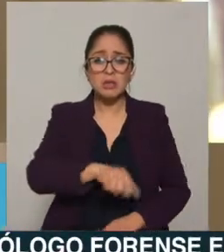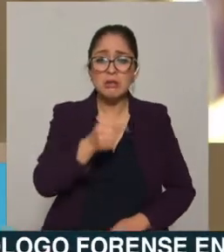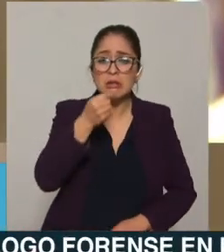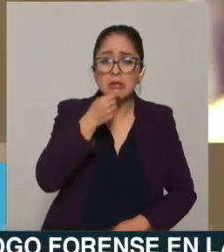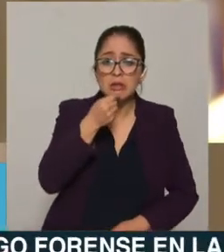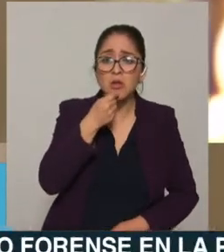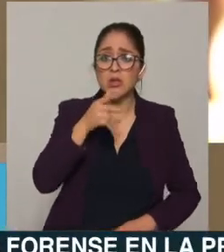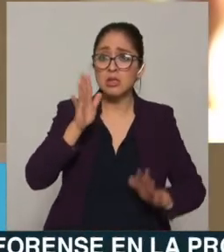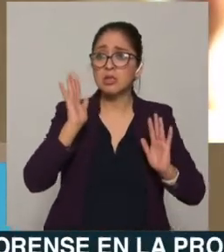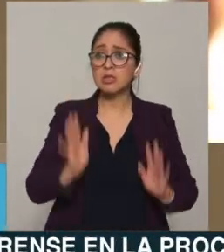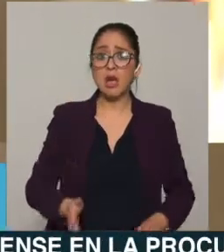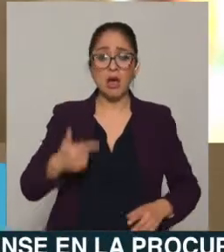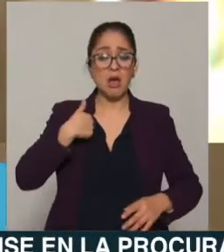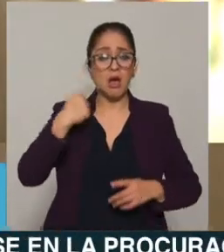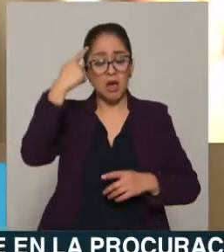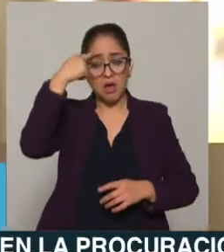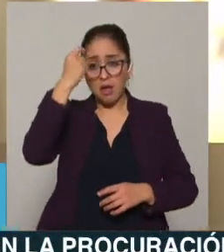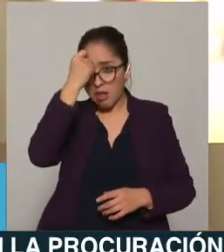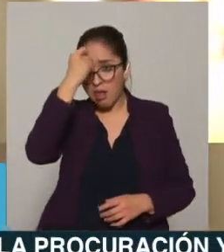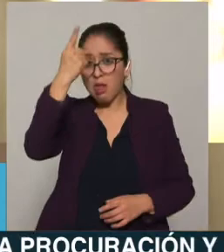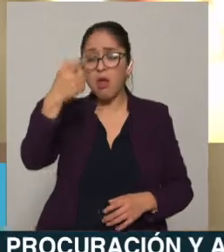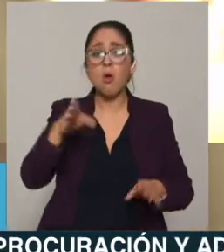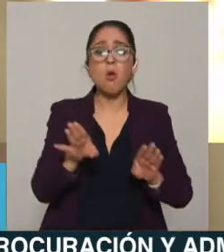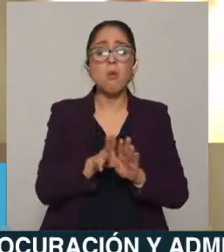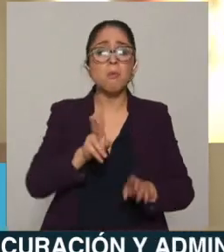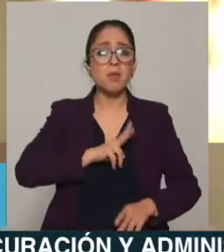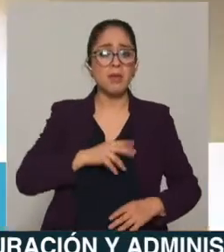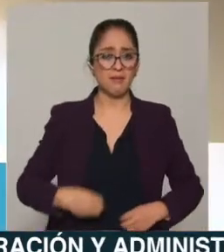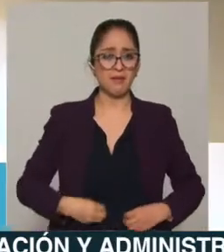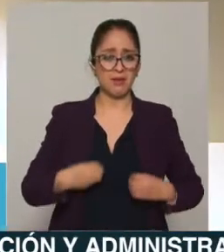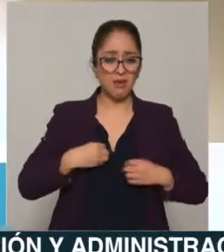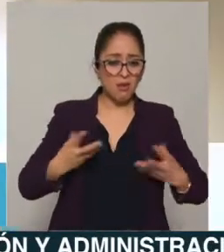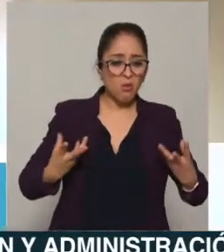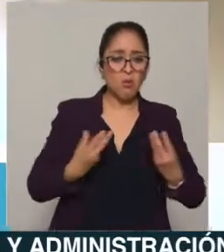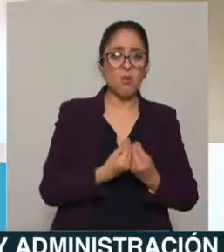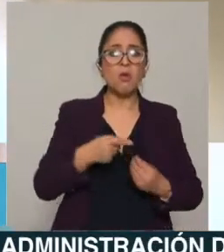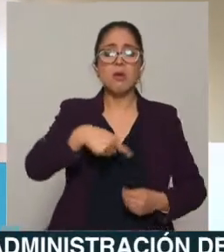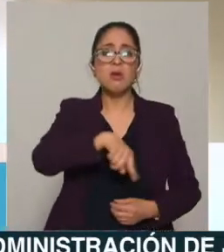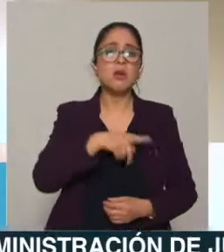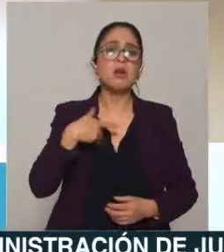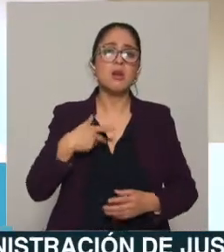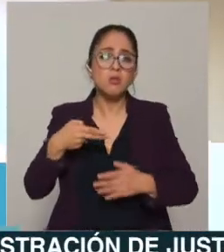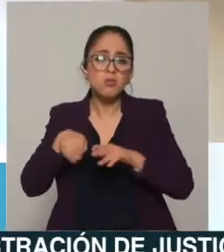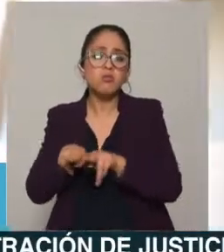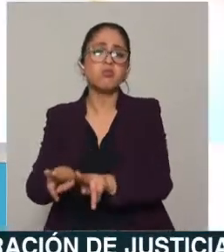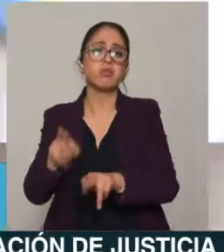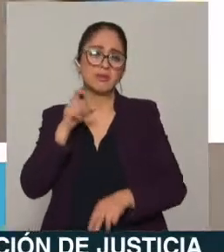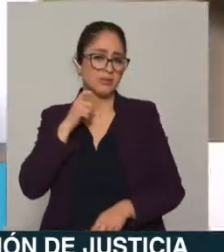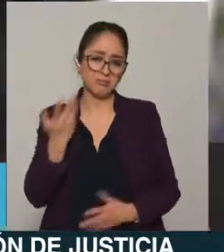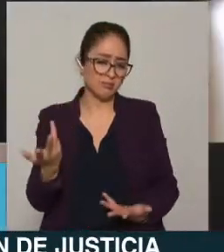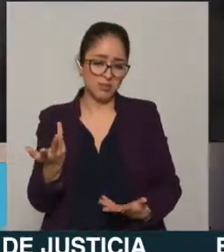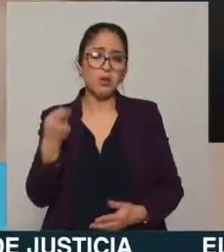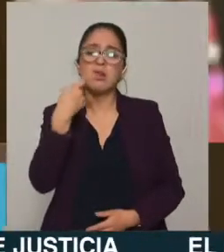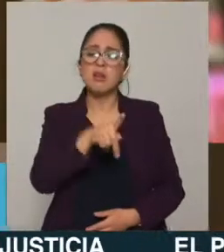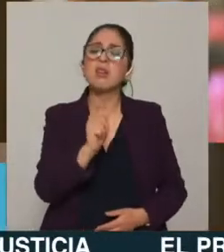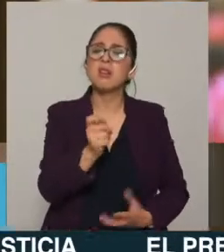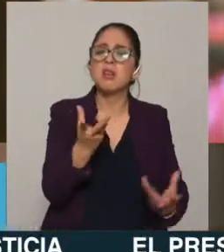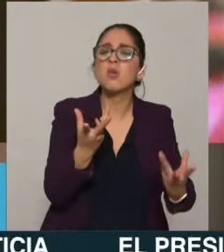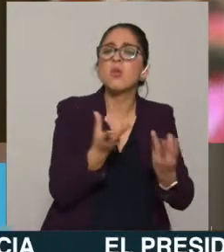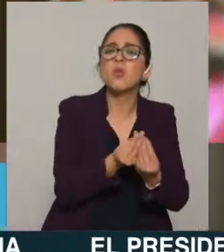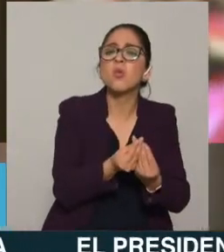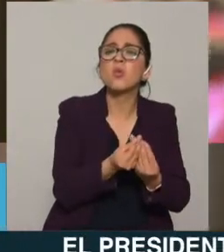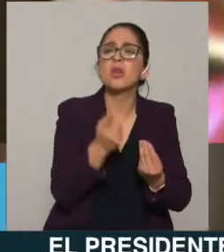no, simplemente estamos hablando de cómo el menor se va a presentar frente a sus compañeros de la escuela, en los